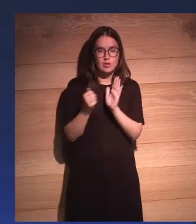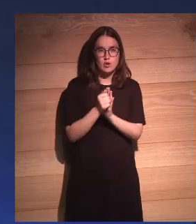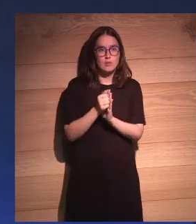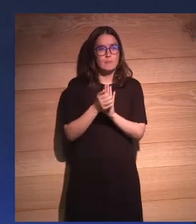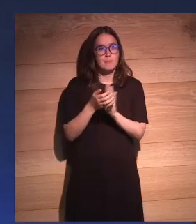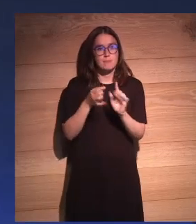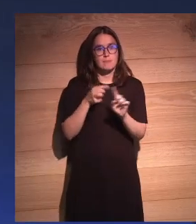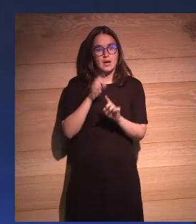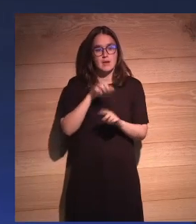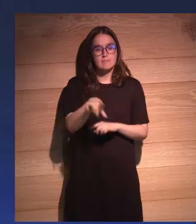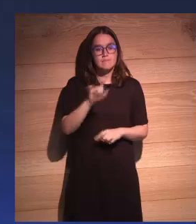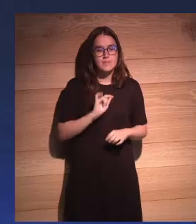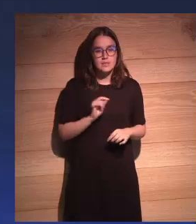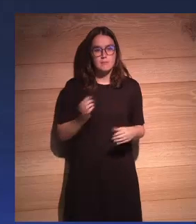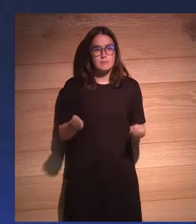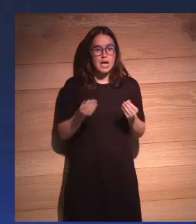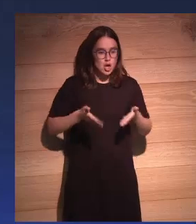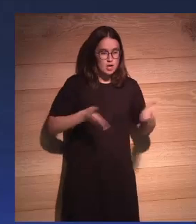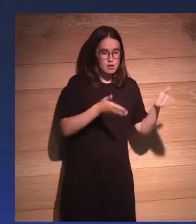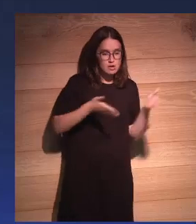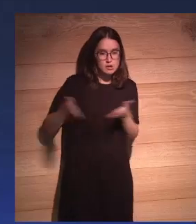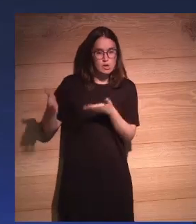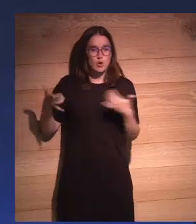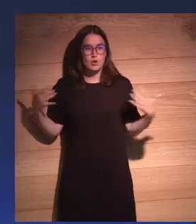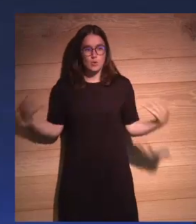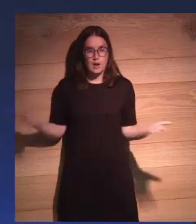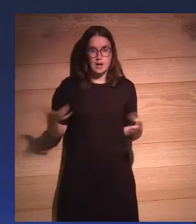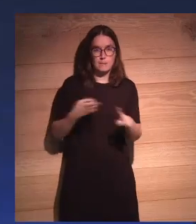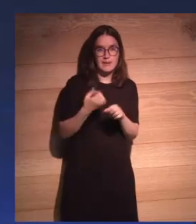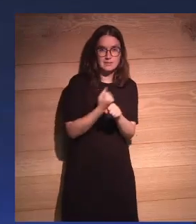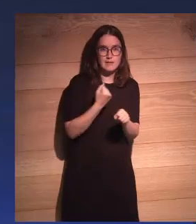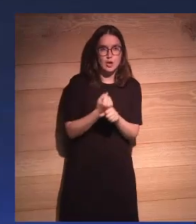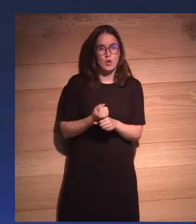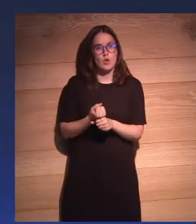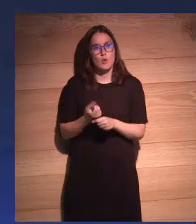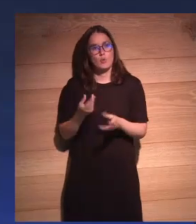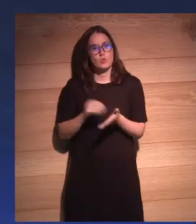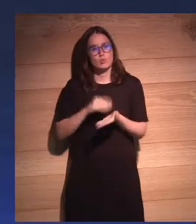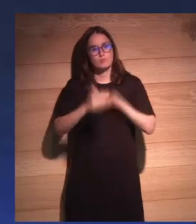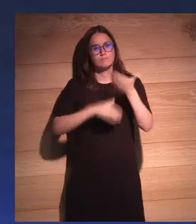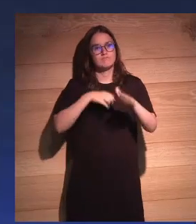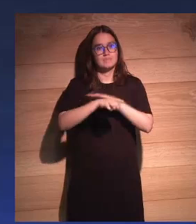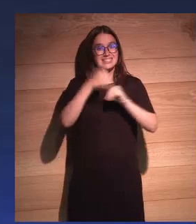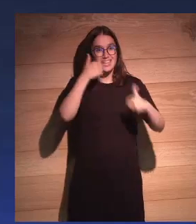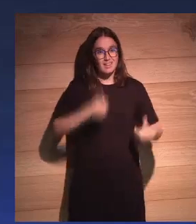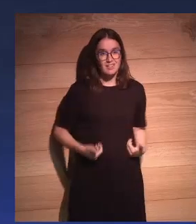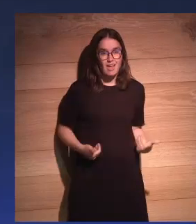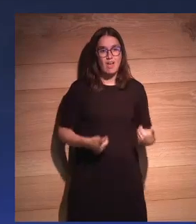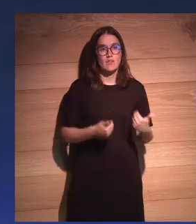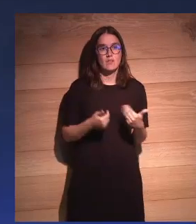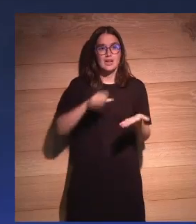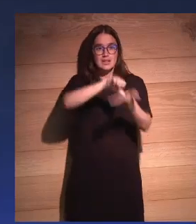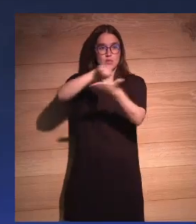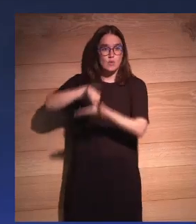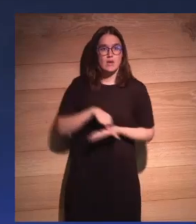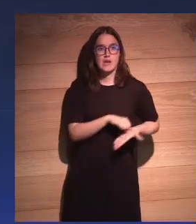para decidir cuál es el mejor camino cada día para ir al trabajo, o está habiendo muchísimos avances en la sanidad, en las